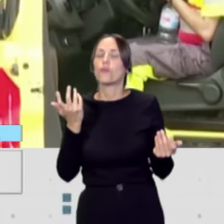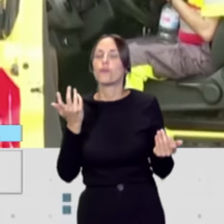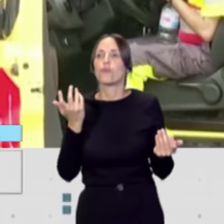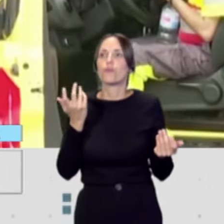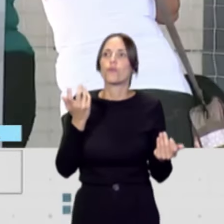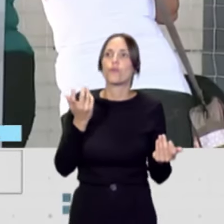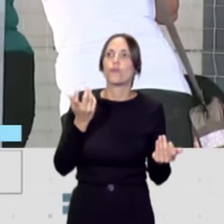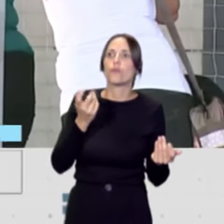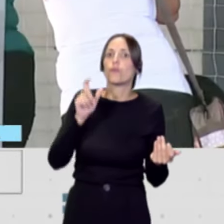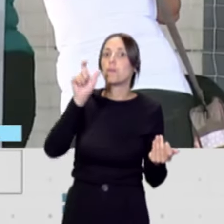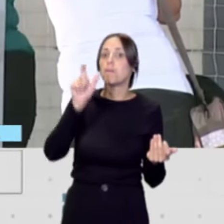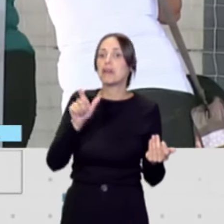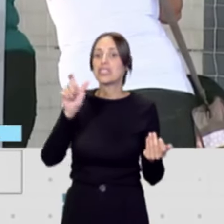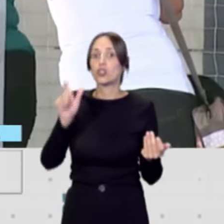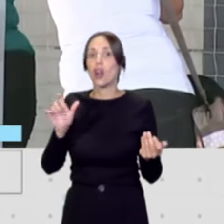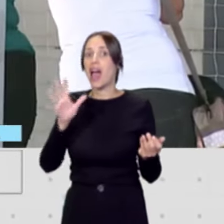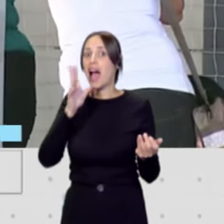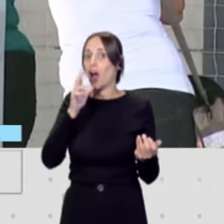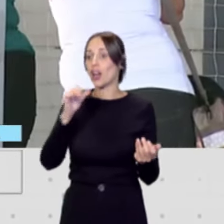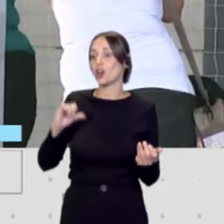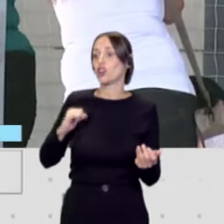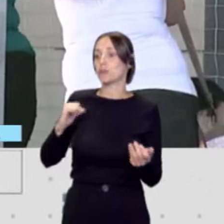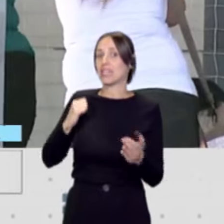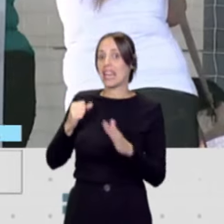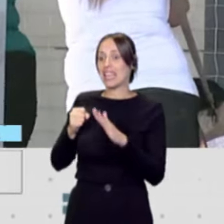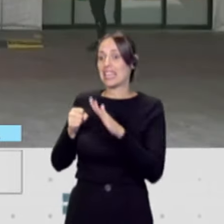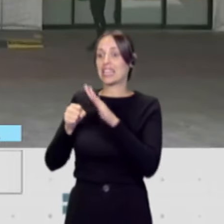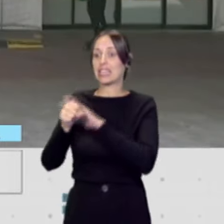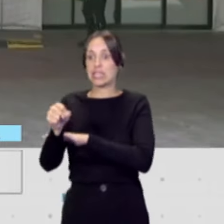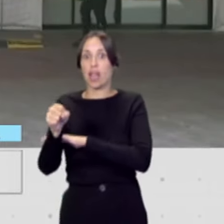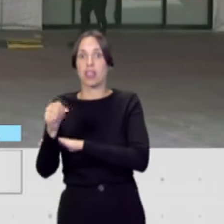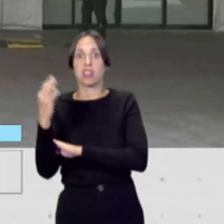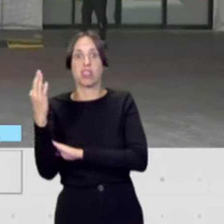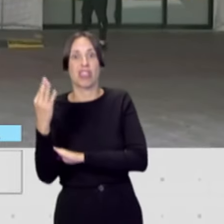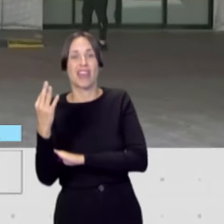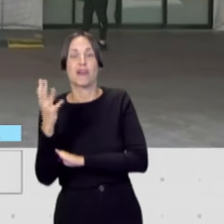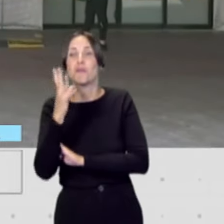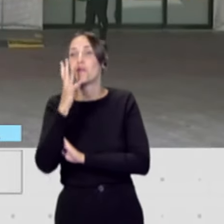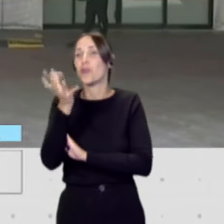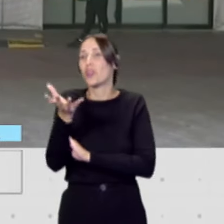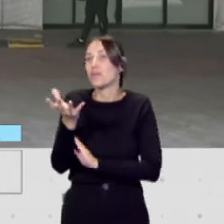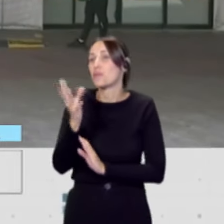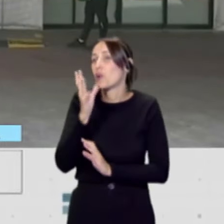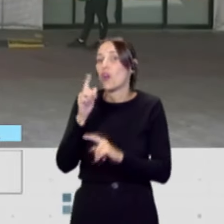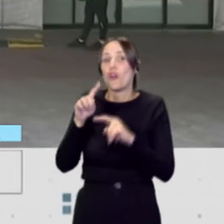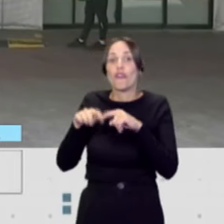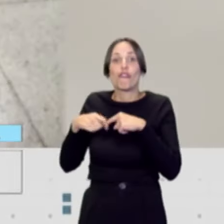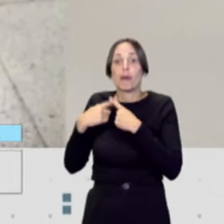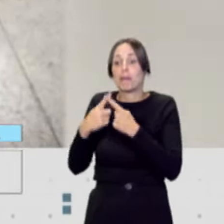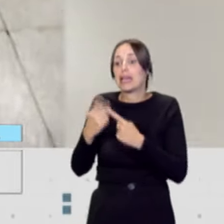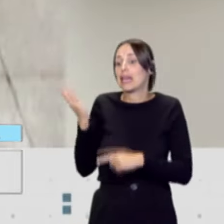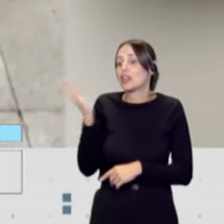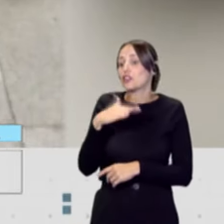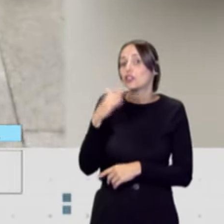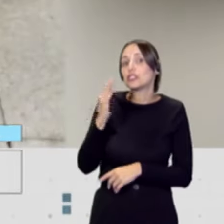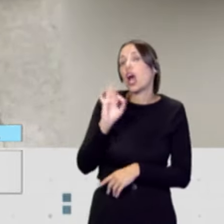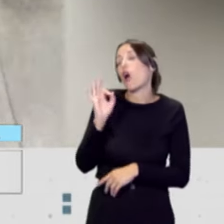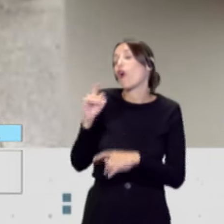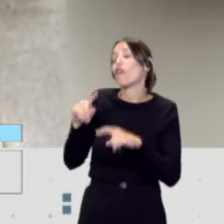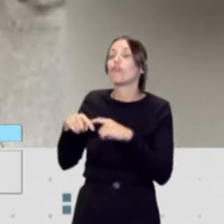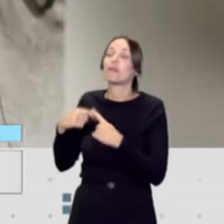están ingresadas que en este momento tienen que estarlo porque su familia o no aparecen o los que aparecen dicen que no pueden mantenerlo